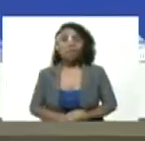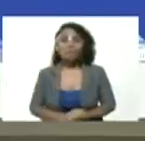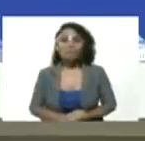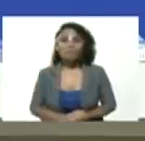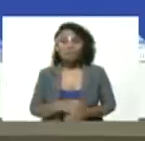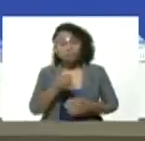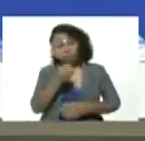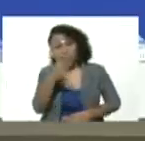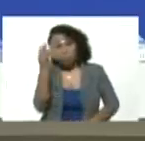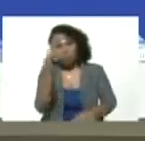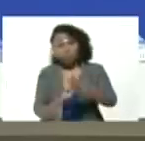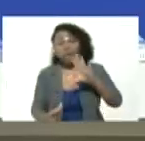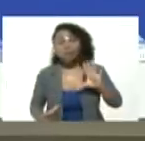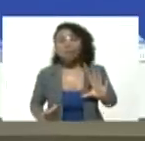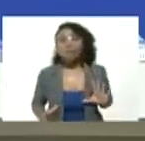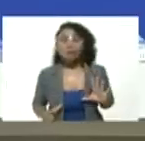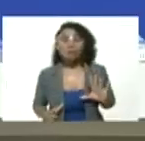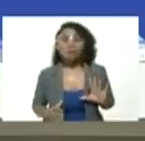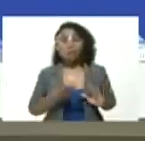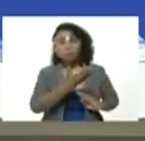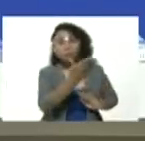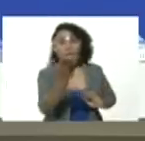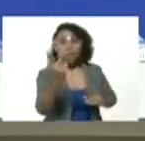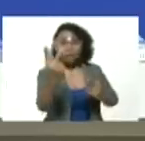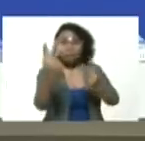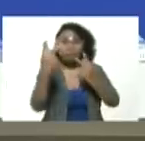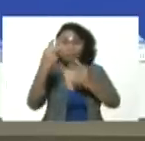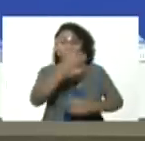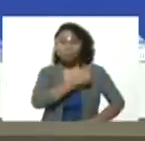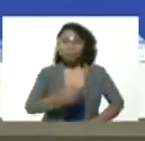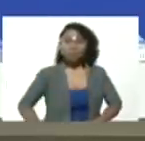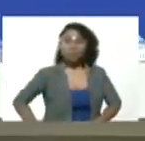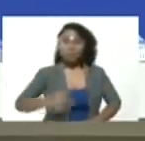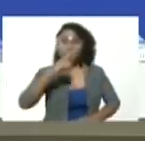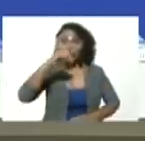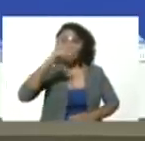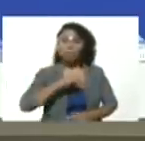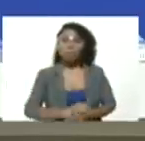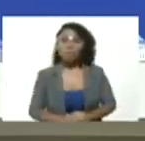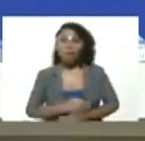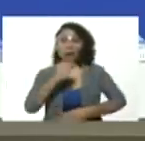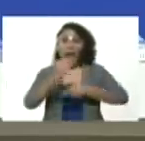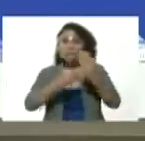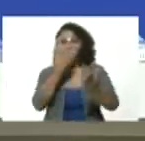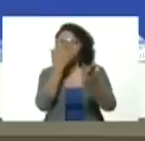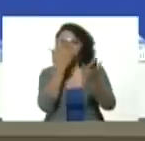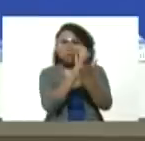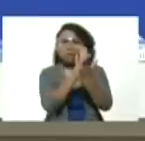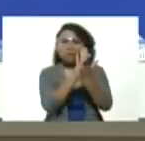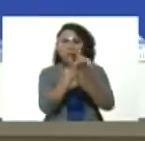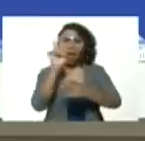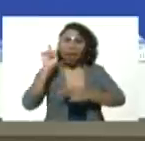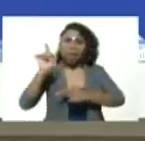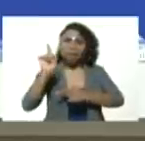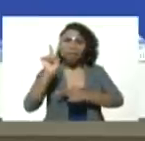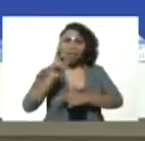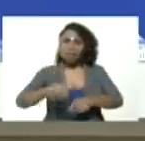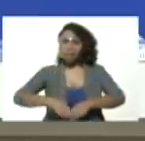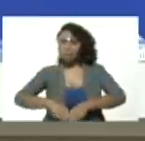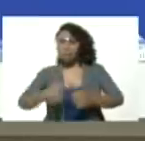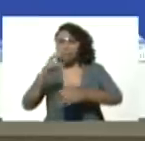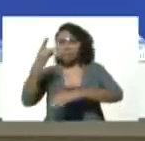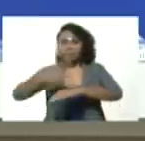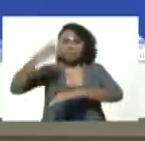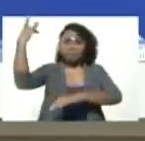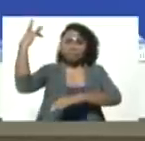Bueno, afortunadamente, ustedes han visto al presidente Nicolás Maduro haciendo frente a este grave daño